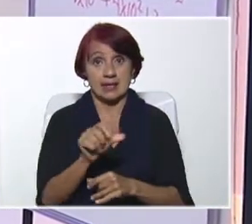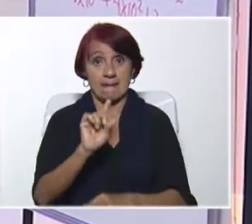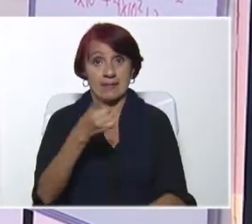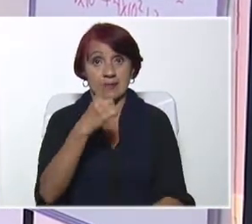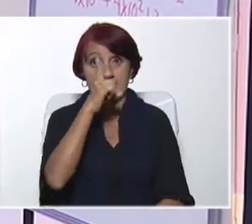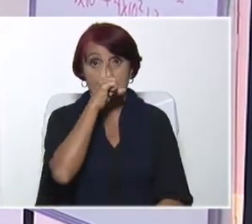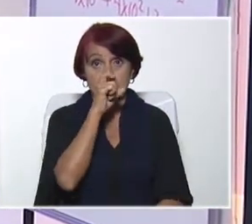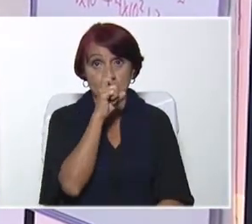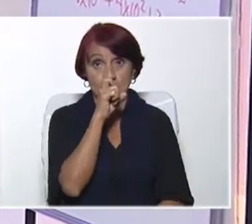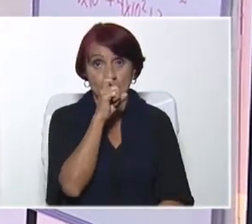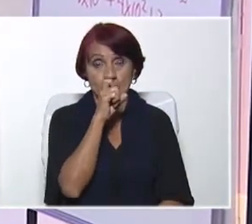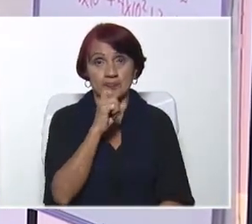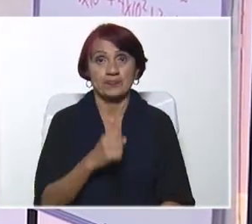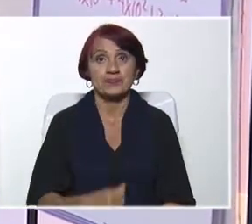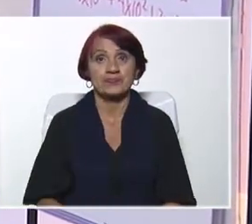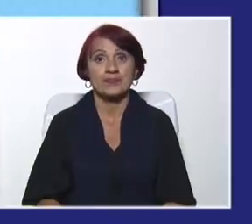año.